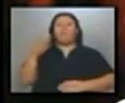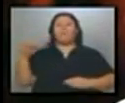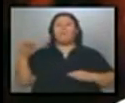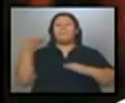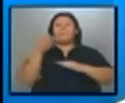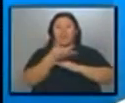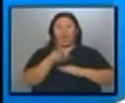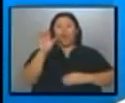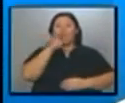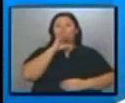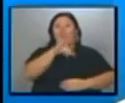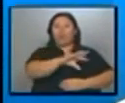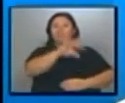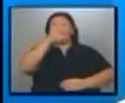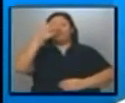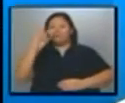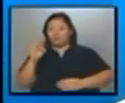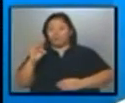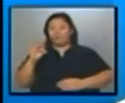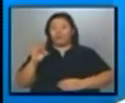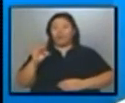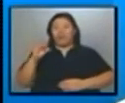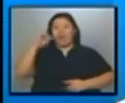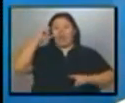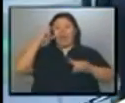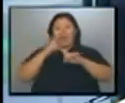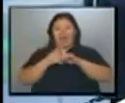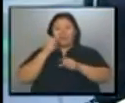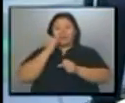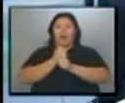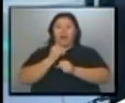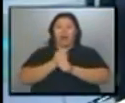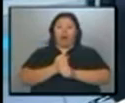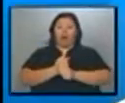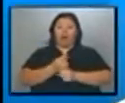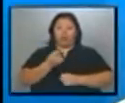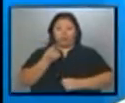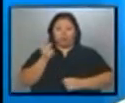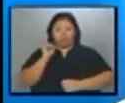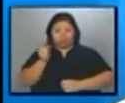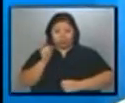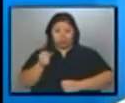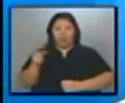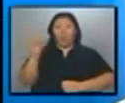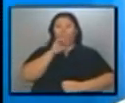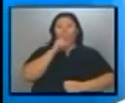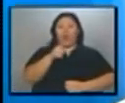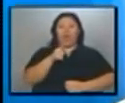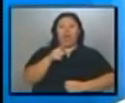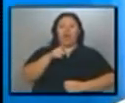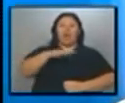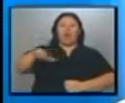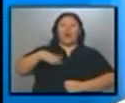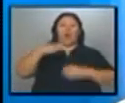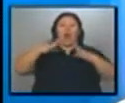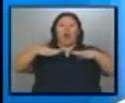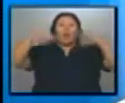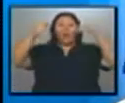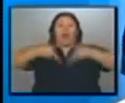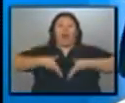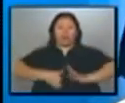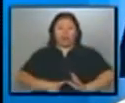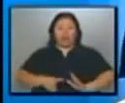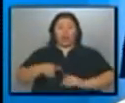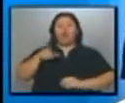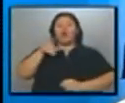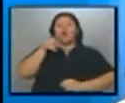una campaña anteriormente. La modelo es oriunda de Luján y se llama Belu Vergaña, Belén